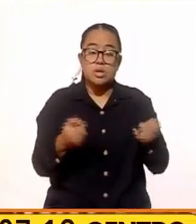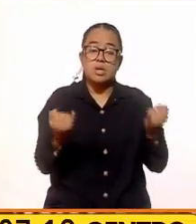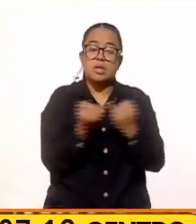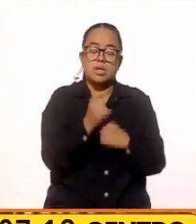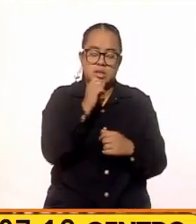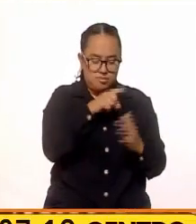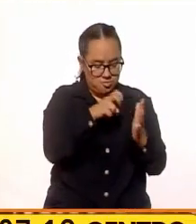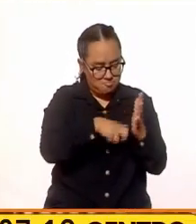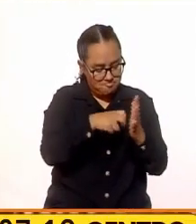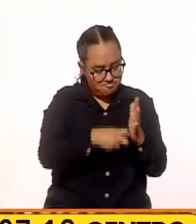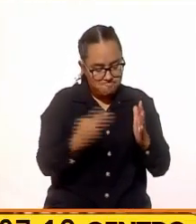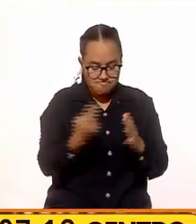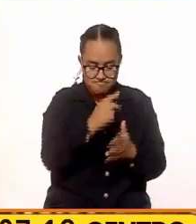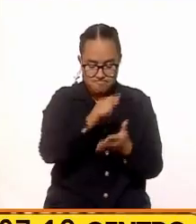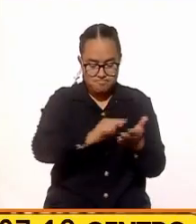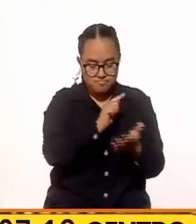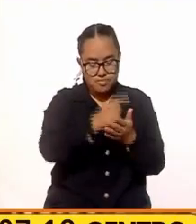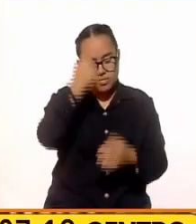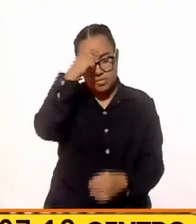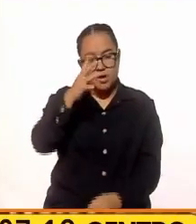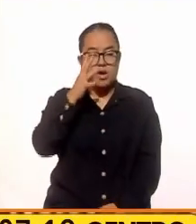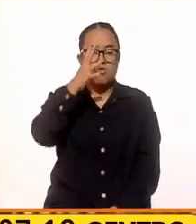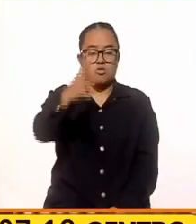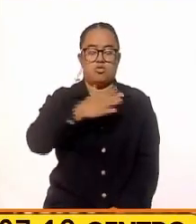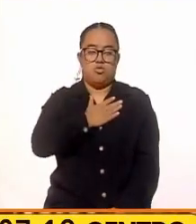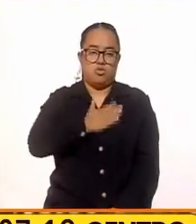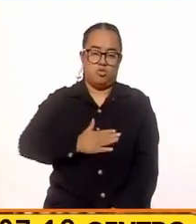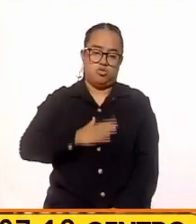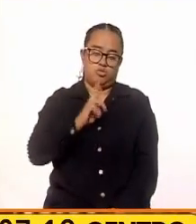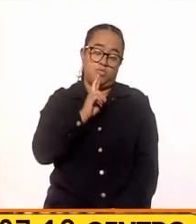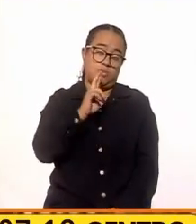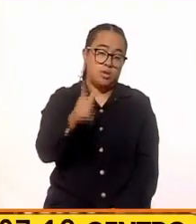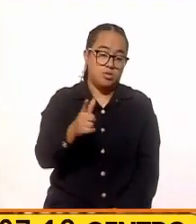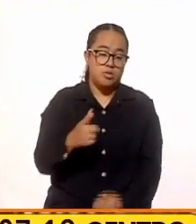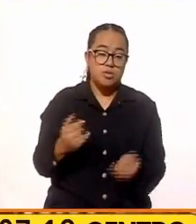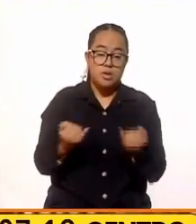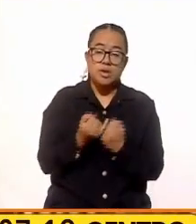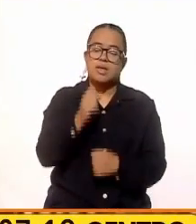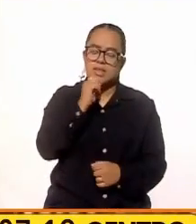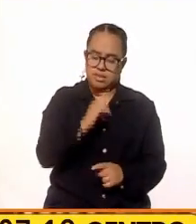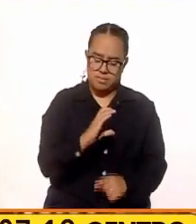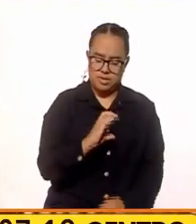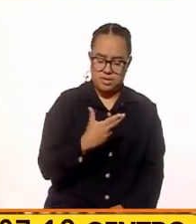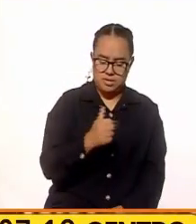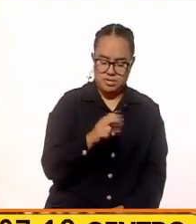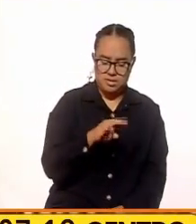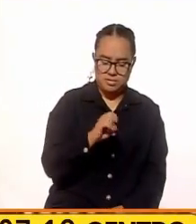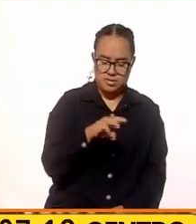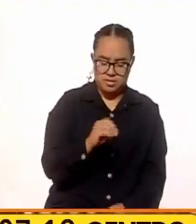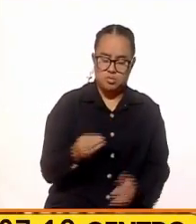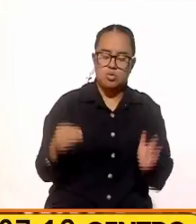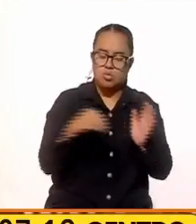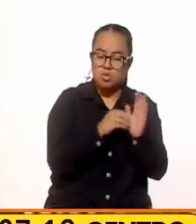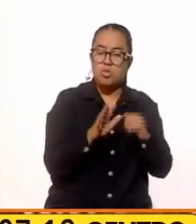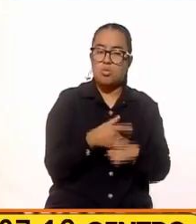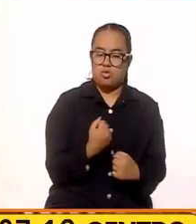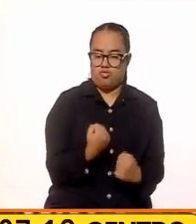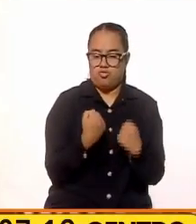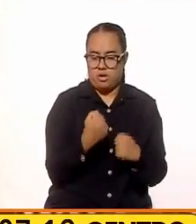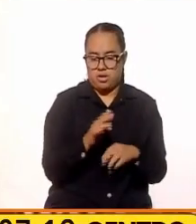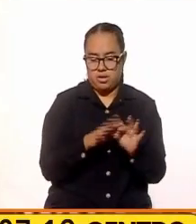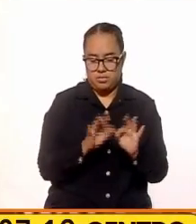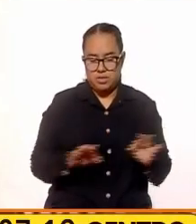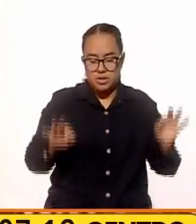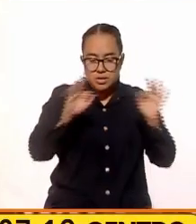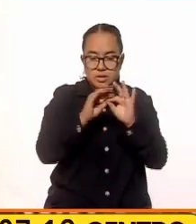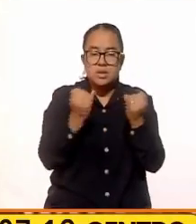reformas necesarias hacia una transición a la democracia, pero que incluyan, por supuesto, al chavismo, que hoy es una fuerza popular también inmensa, como también lo